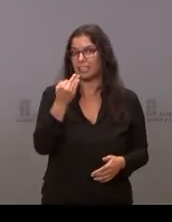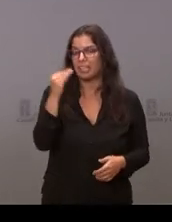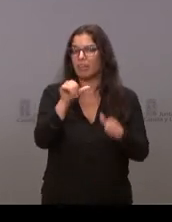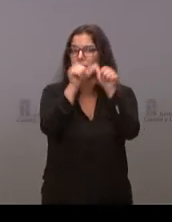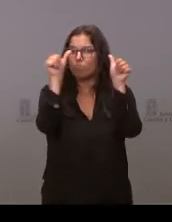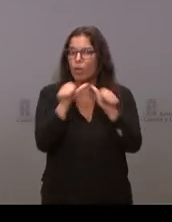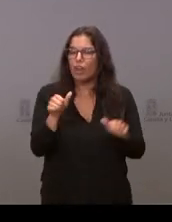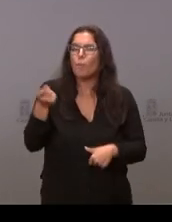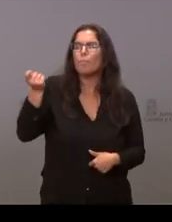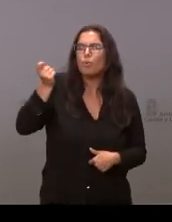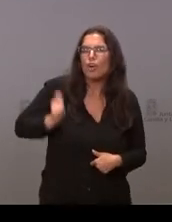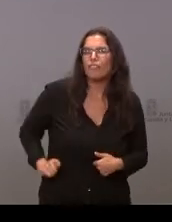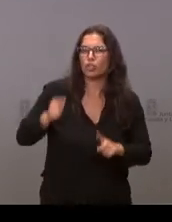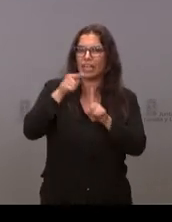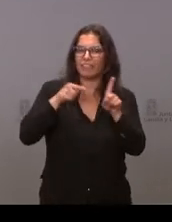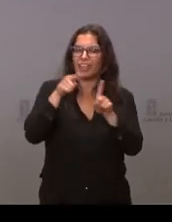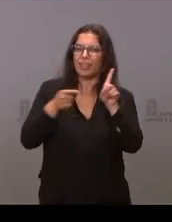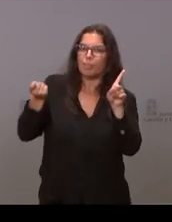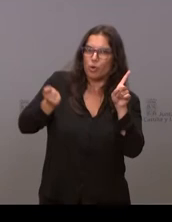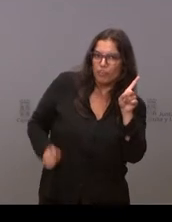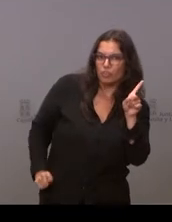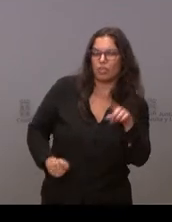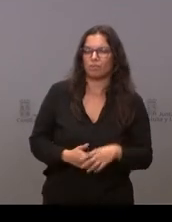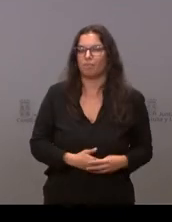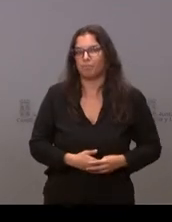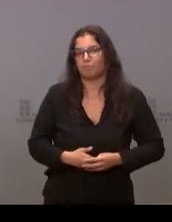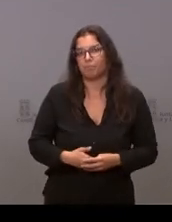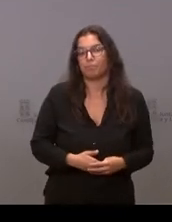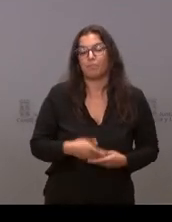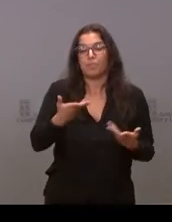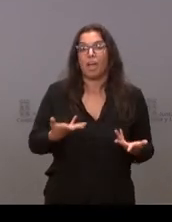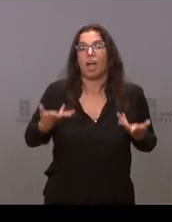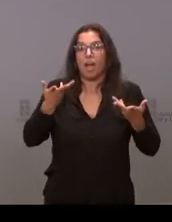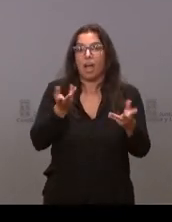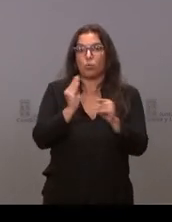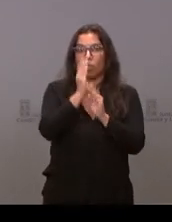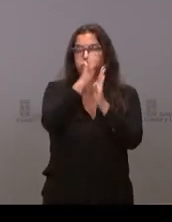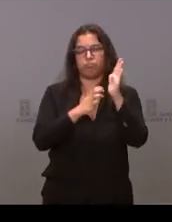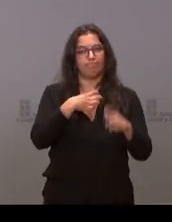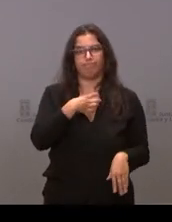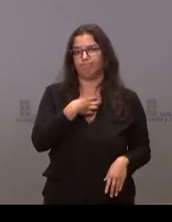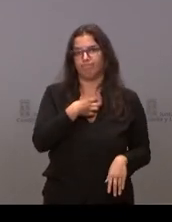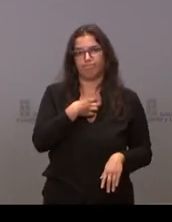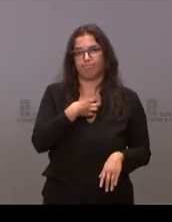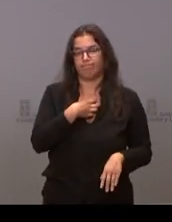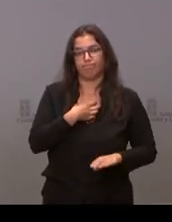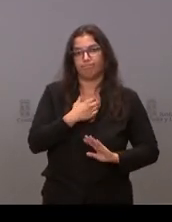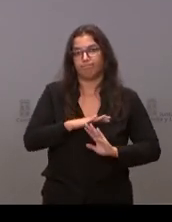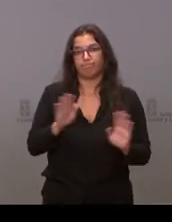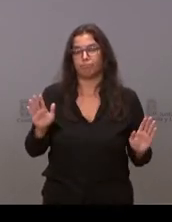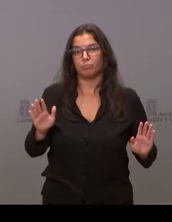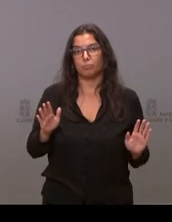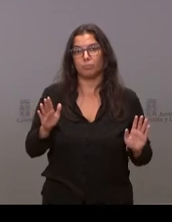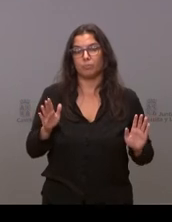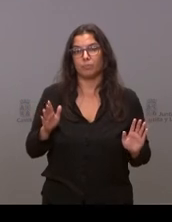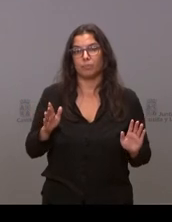modelo profesional de Castilla y León. Estas ayudas no pueden reducirse. No pueden reducirse para